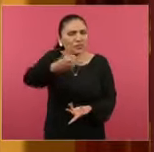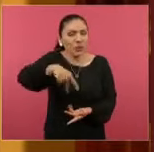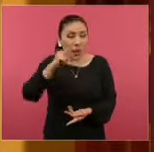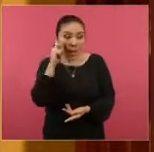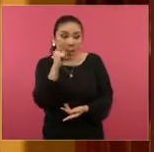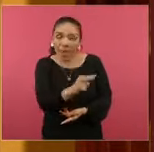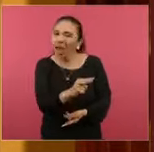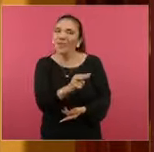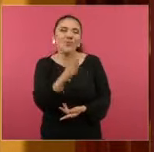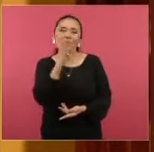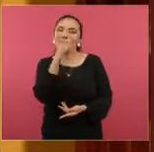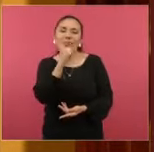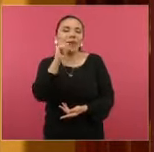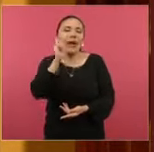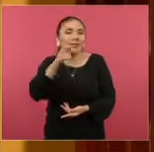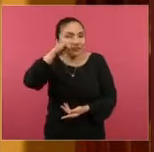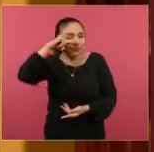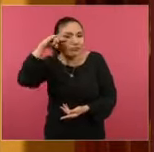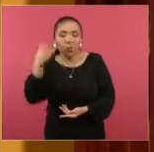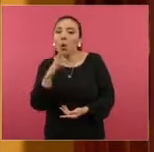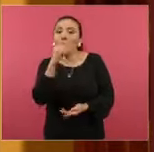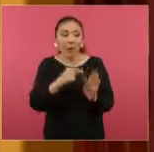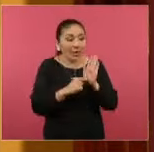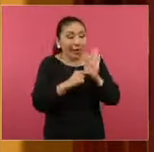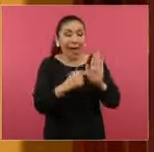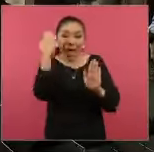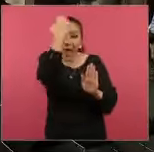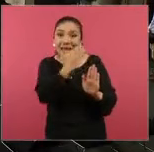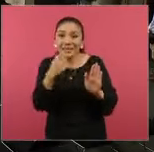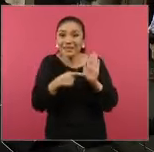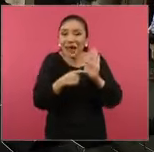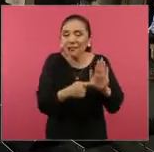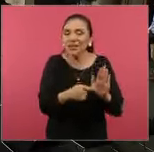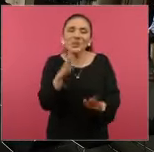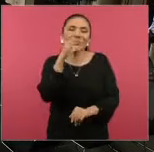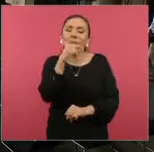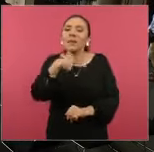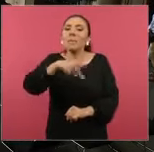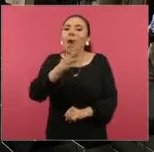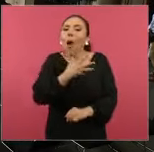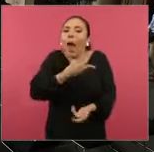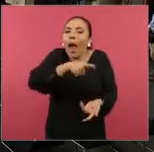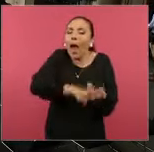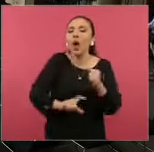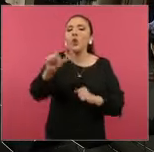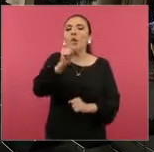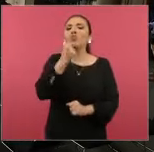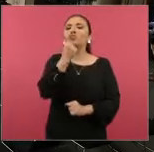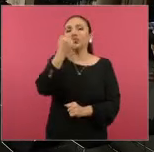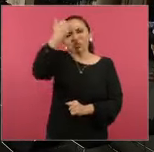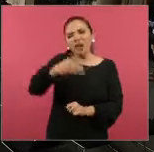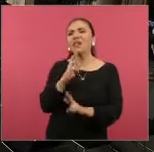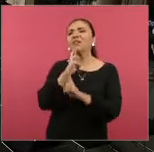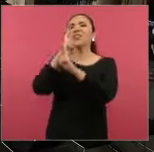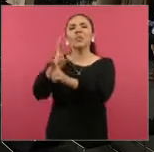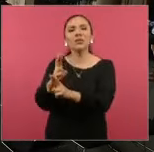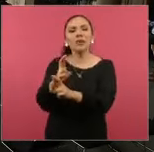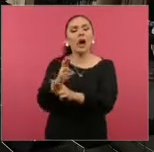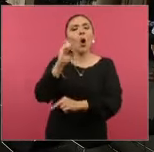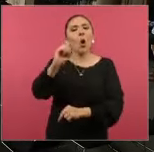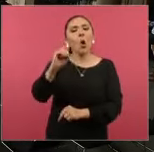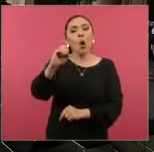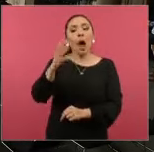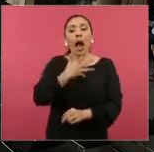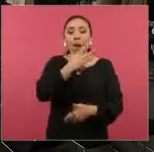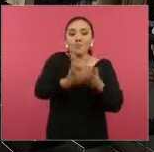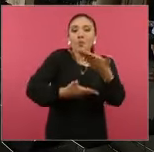es susceptible de mostrarse en un examen, pero está allí cada vez que el niño contesta una pregunta o cada vez que se